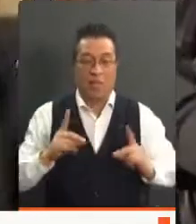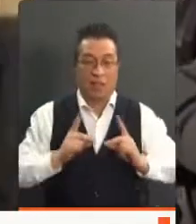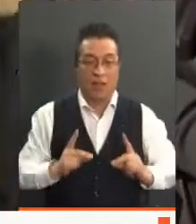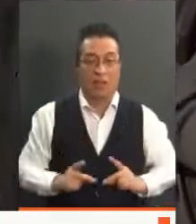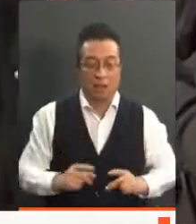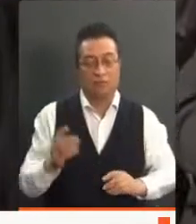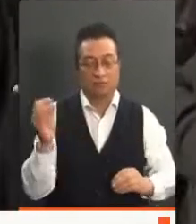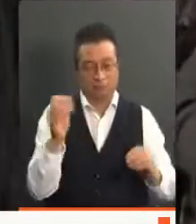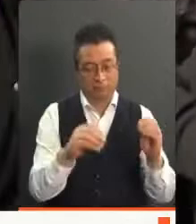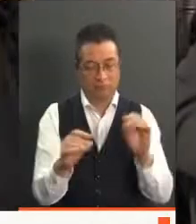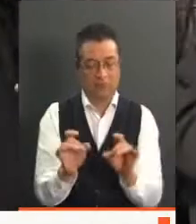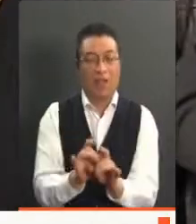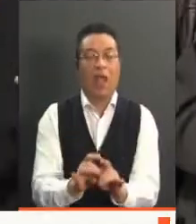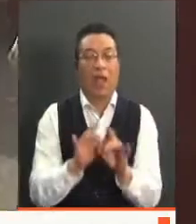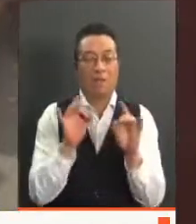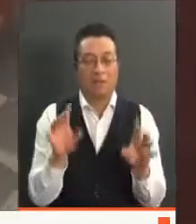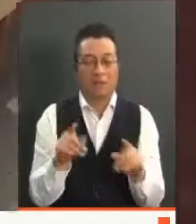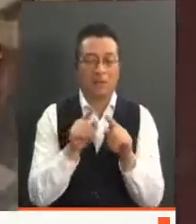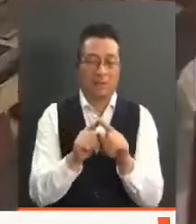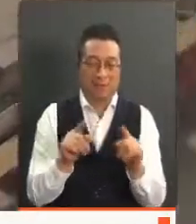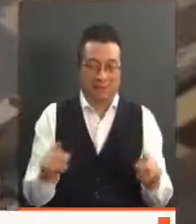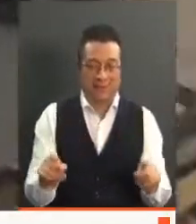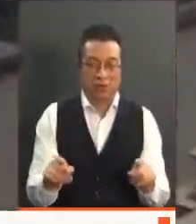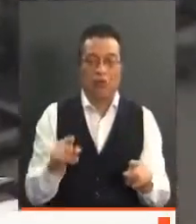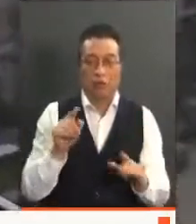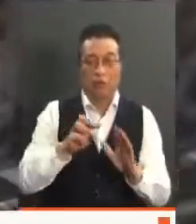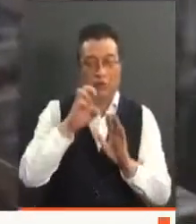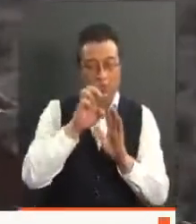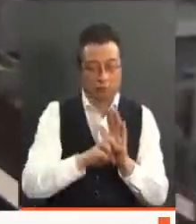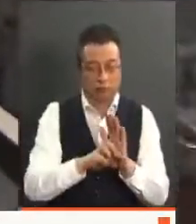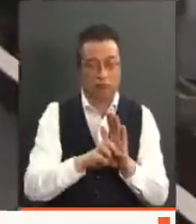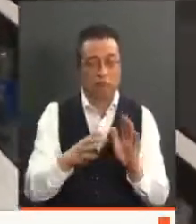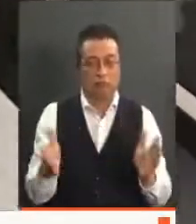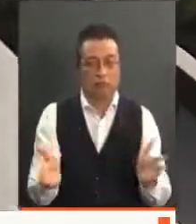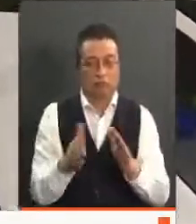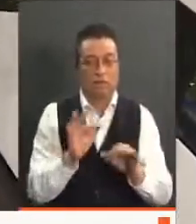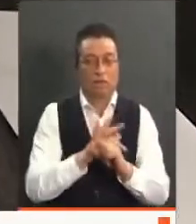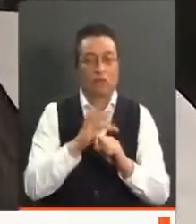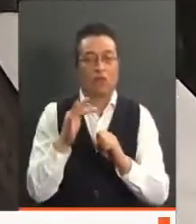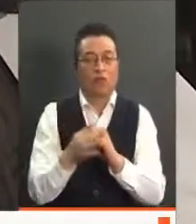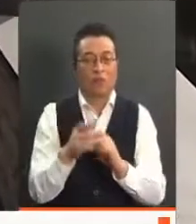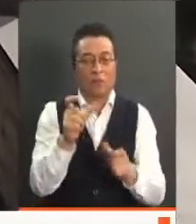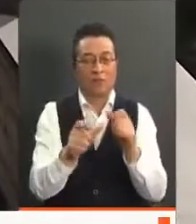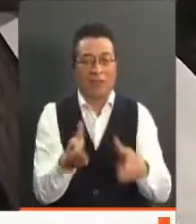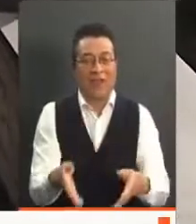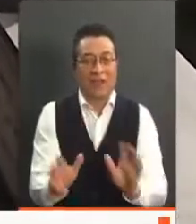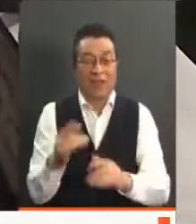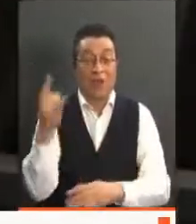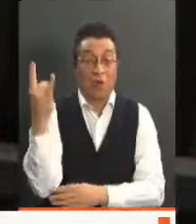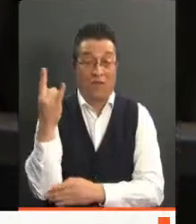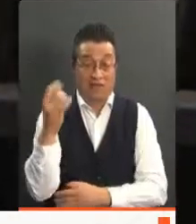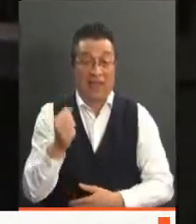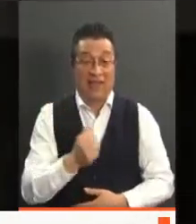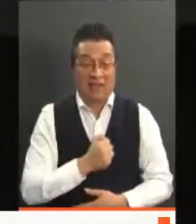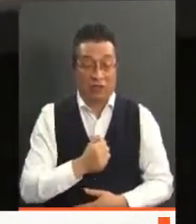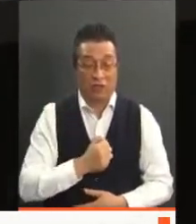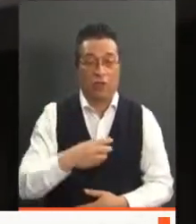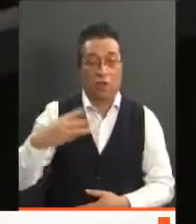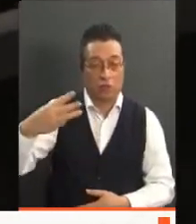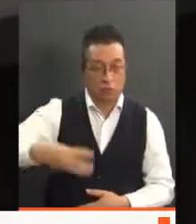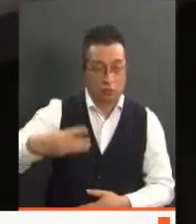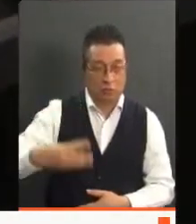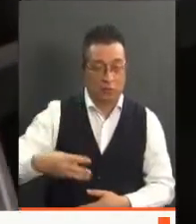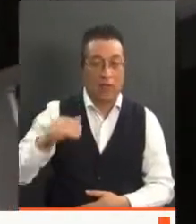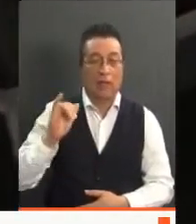creado especialmente para ellos. Un proyecto impulsado por la Fundación Gente de Calle, la Universidad Católica, municipios y